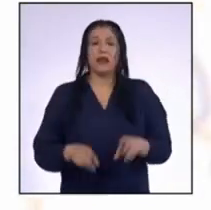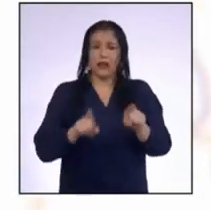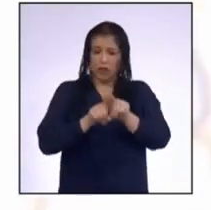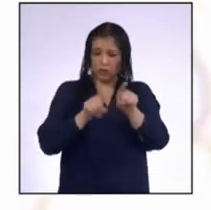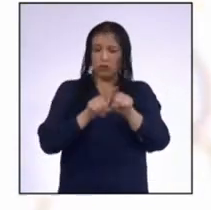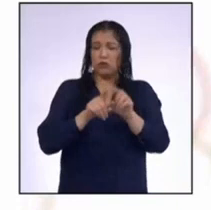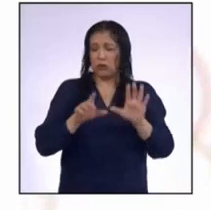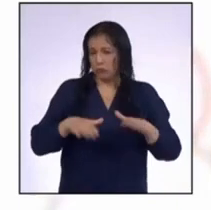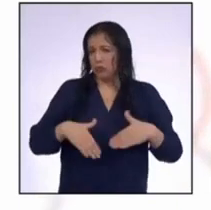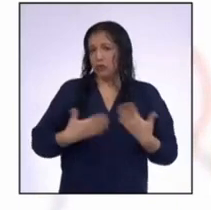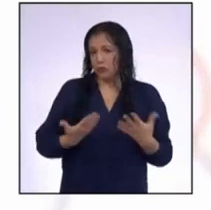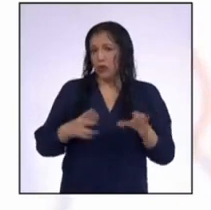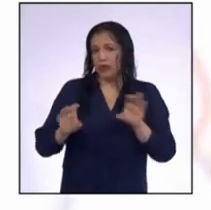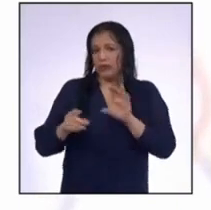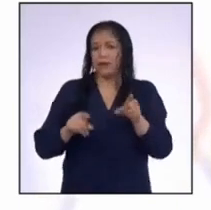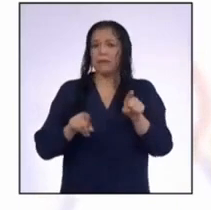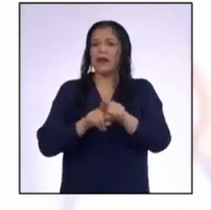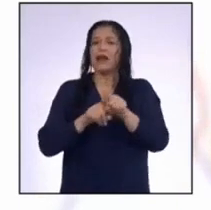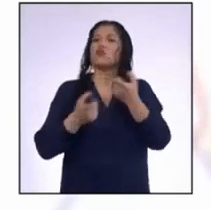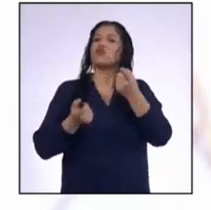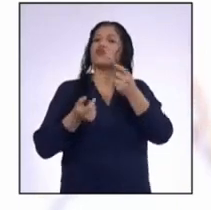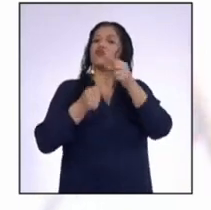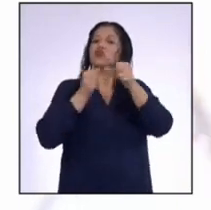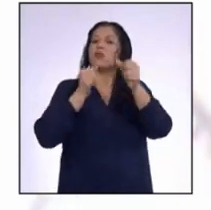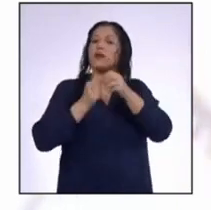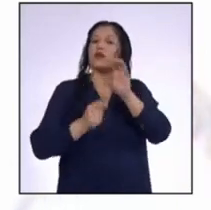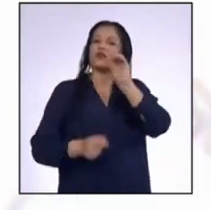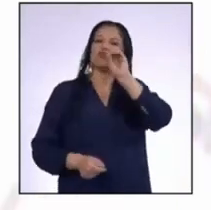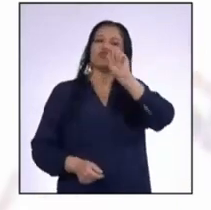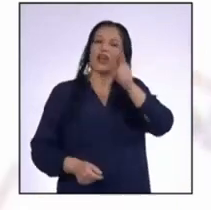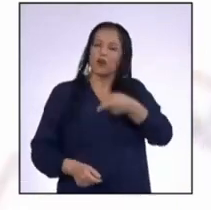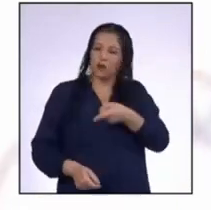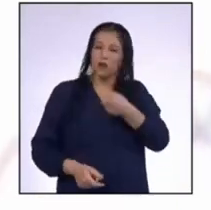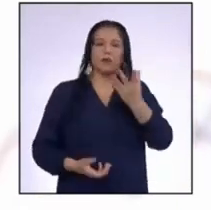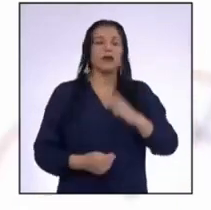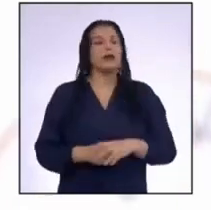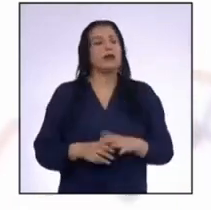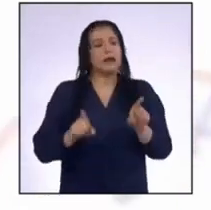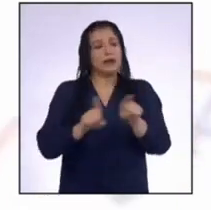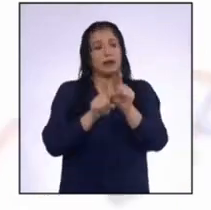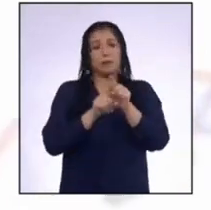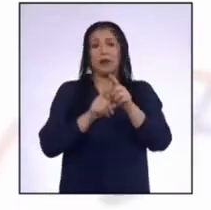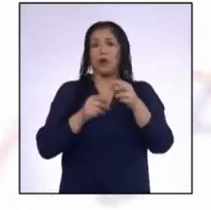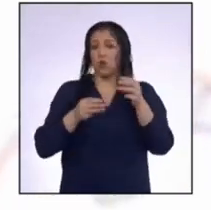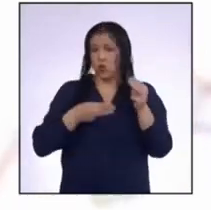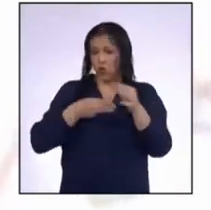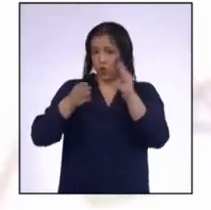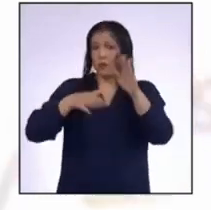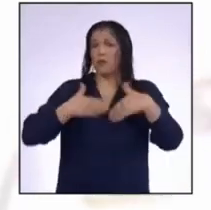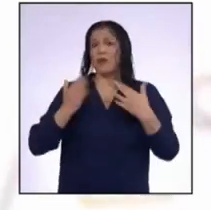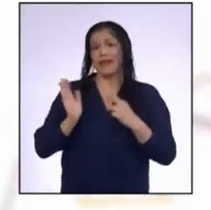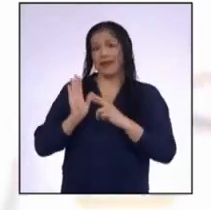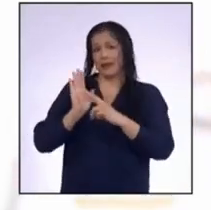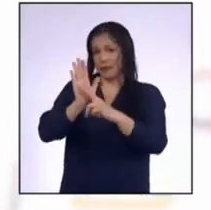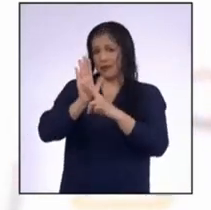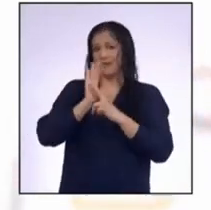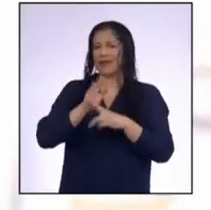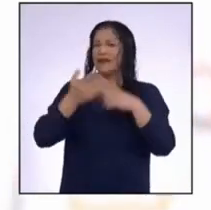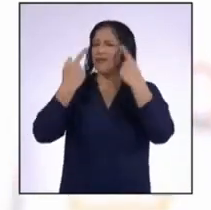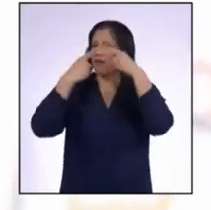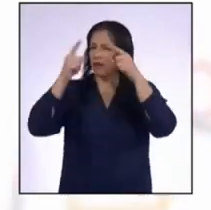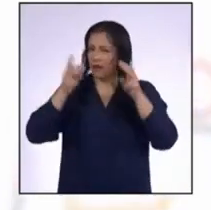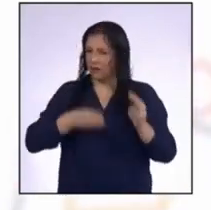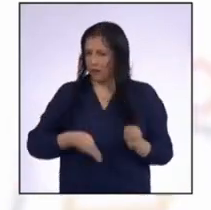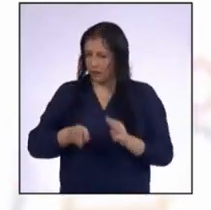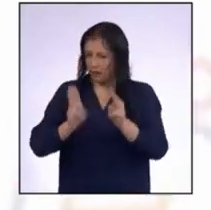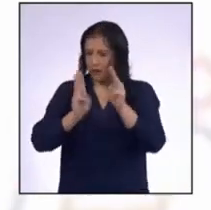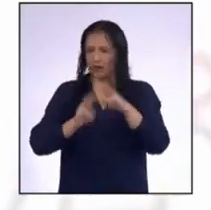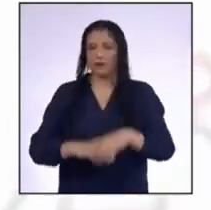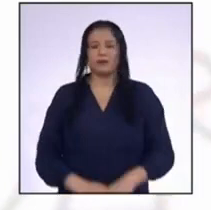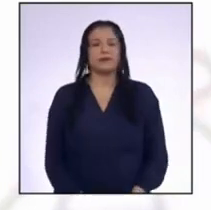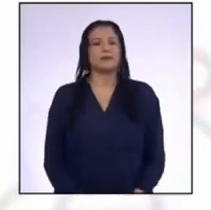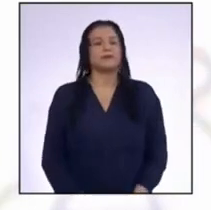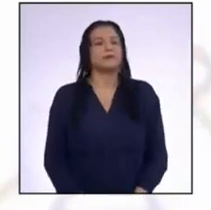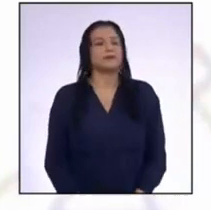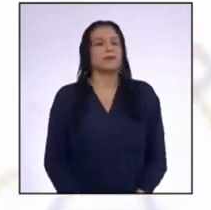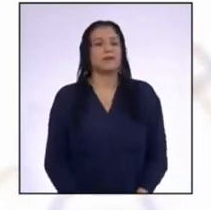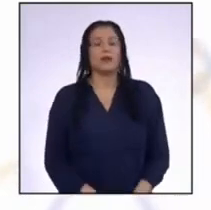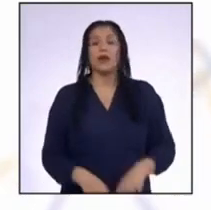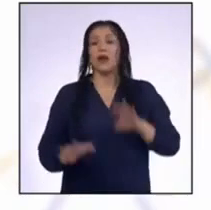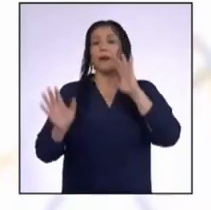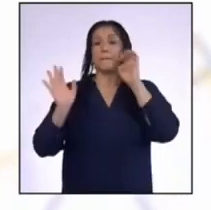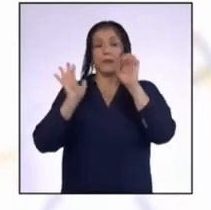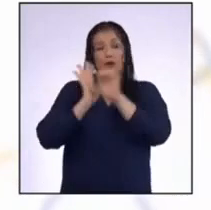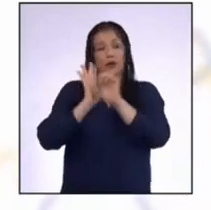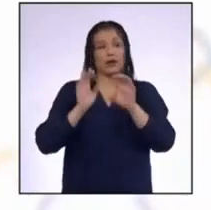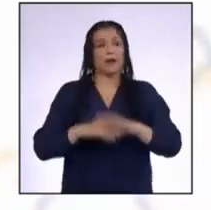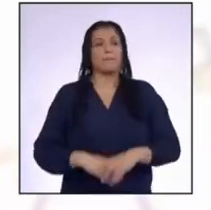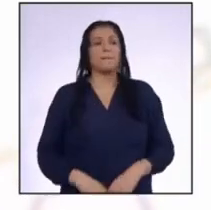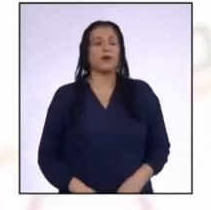es válido para los números decimales. Así, un mismo número decimal puede representarse de distintas maneras. Por